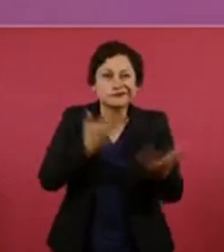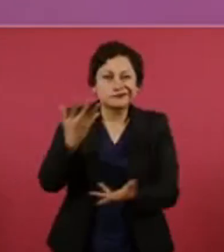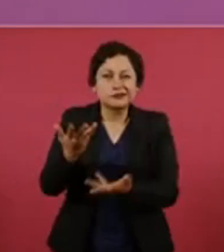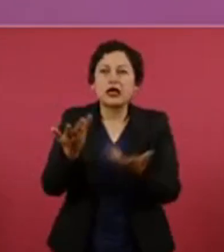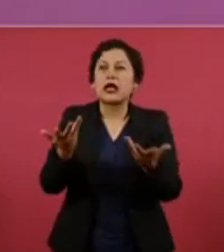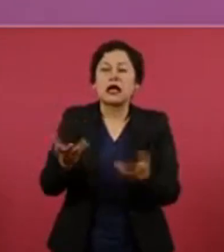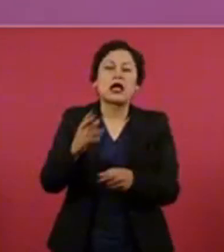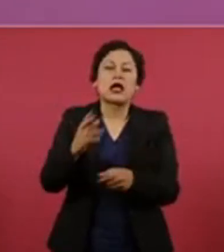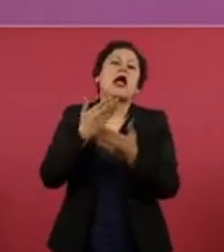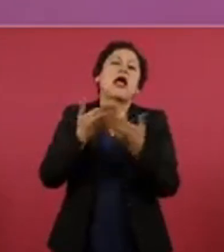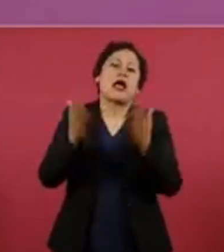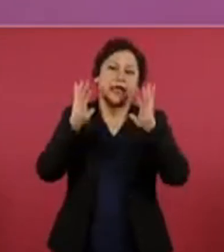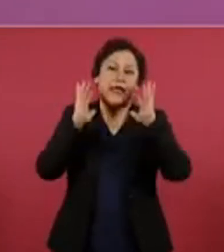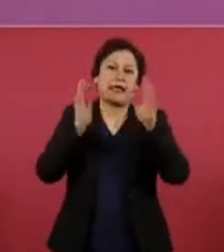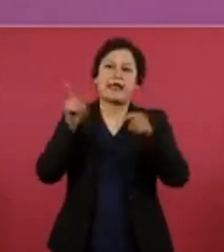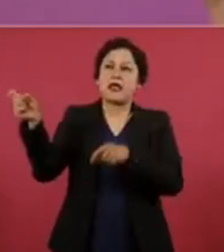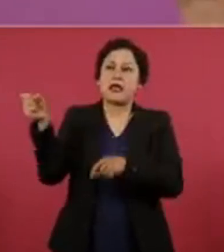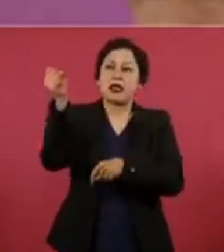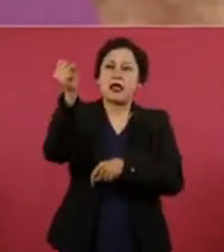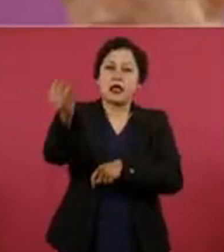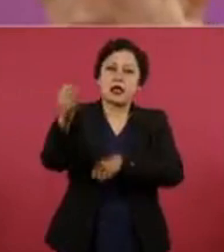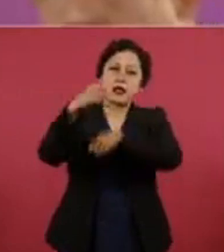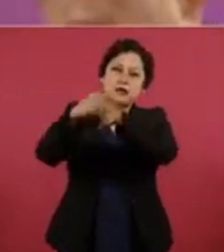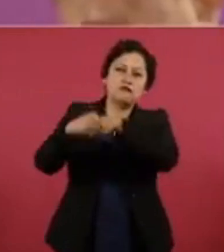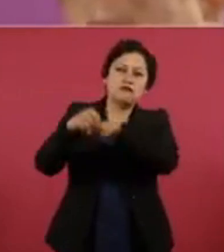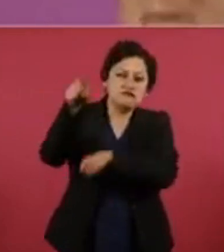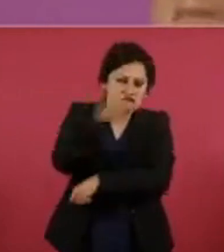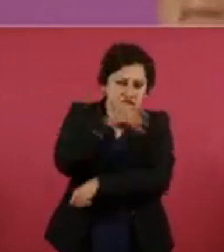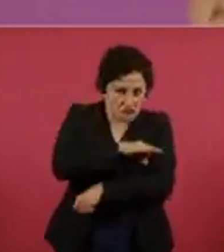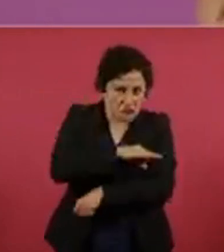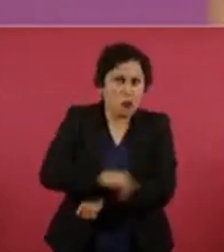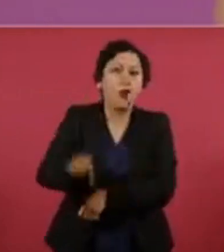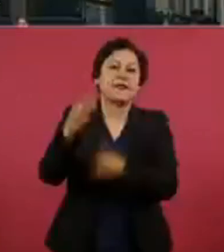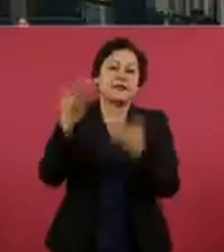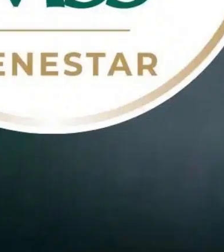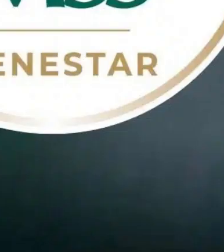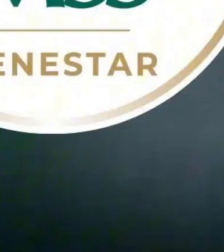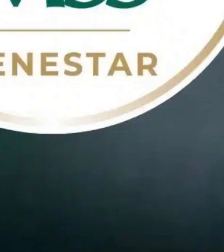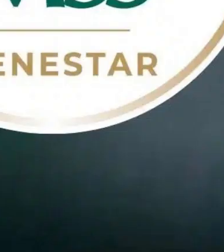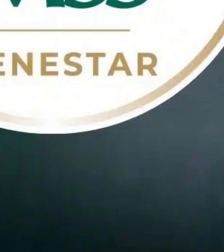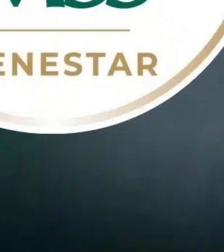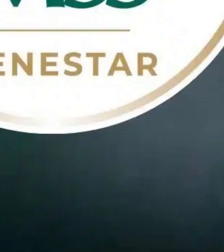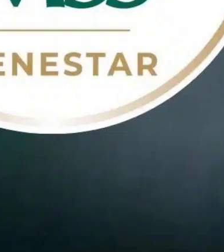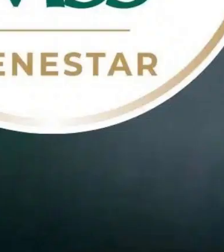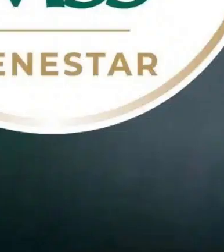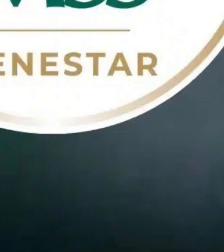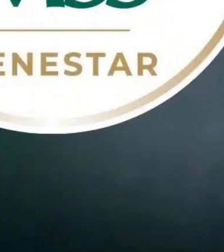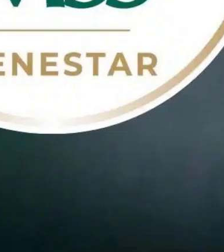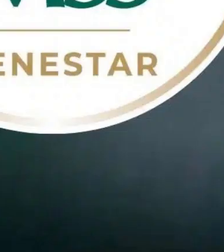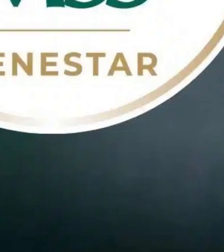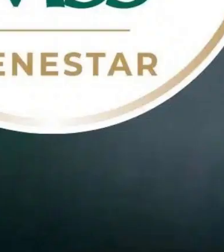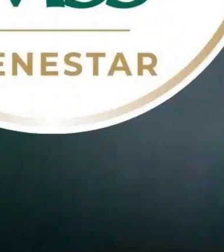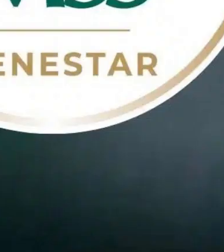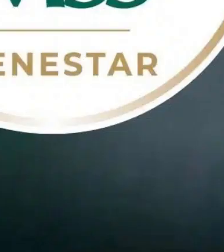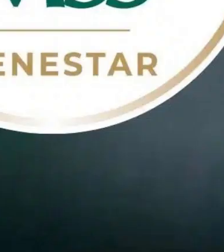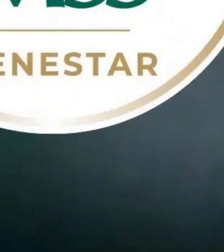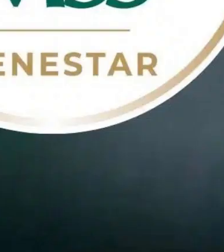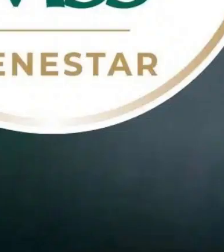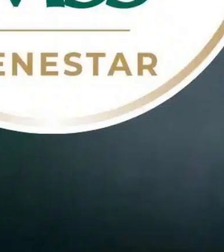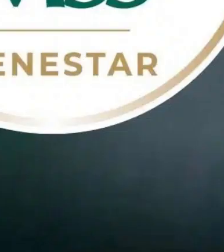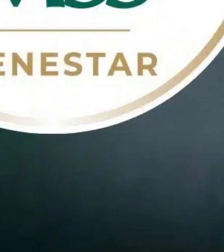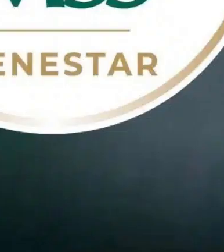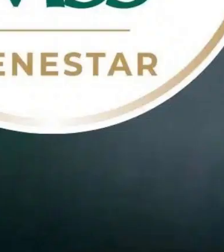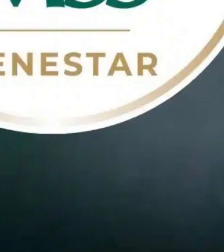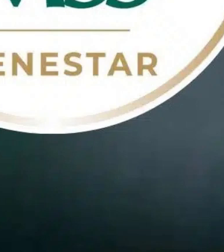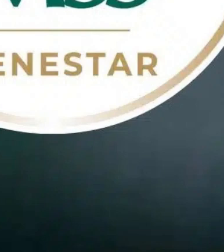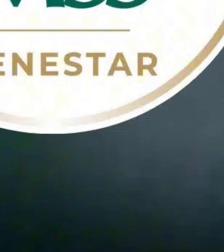hemos dicho, además de público y gratuito, el INGENSTAR tiene un enfoque preventivo. Estas medidas buscan fortalecer el sistema de